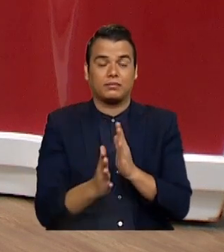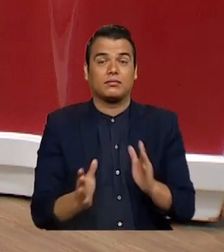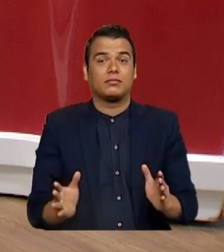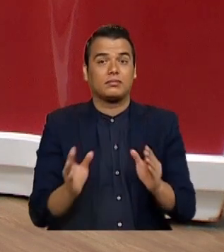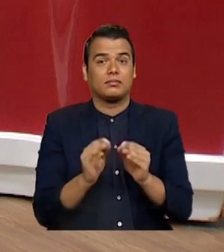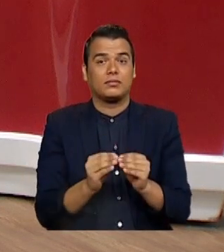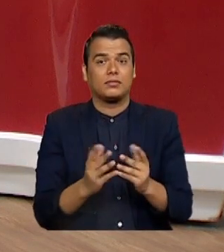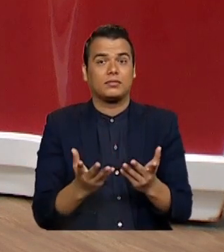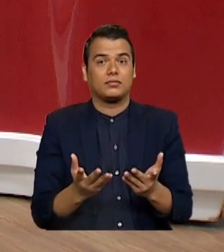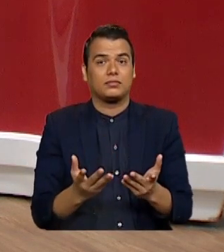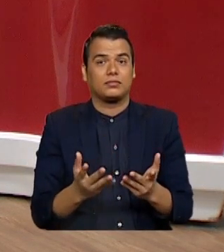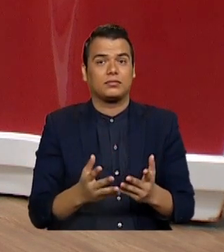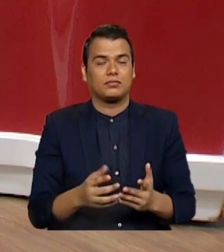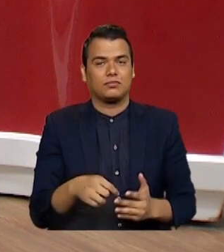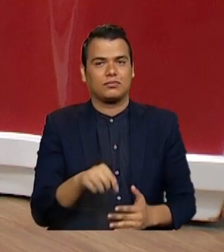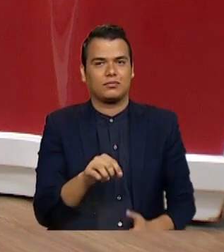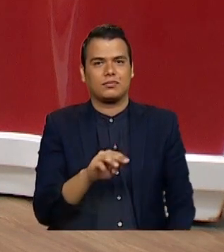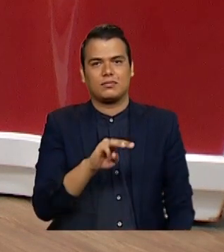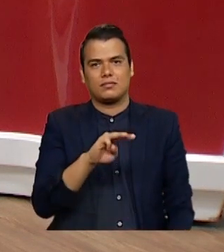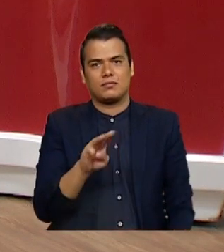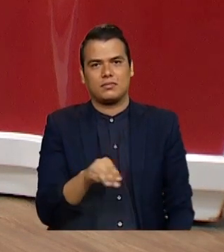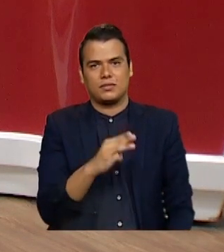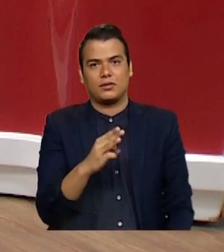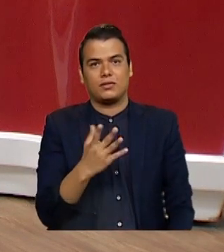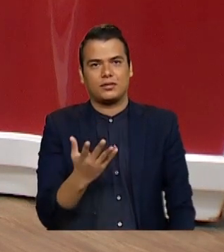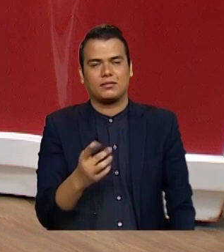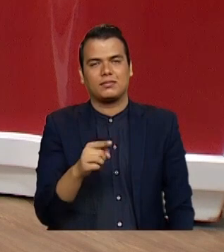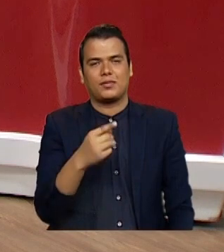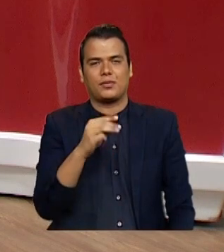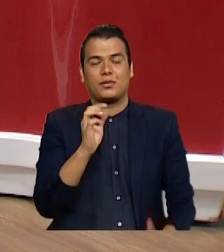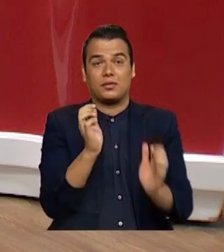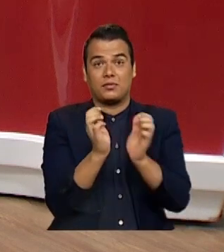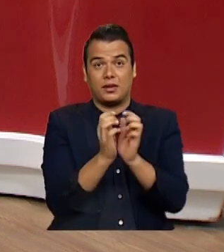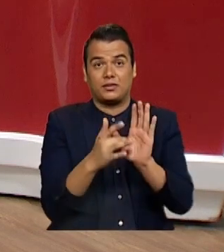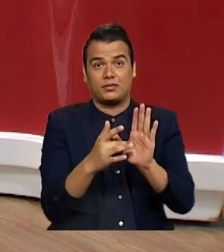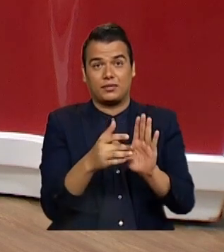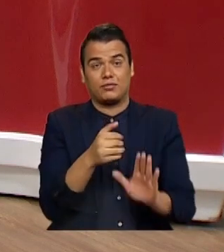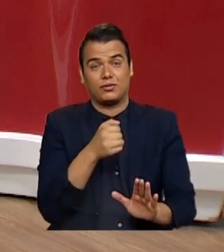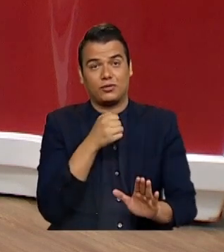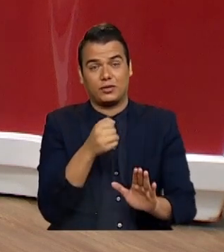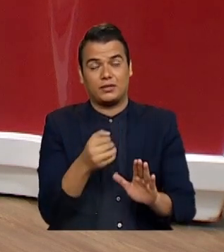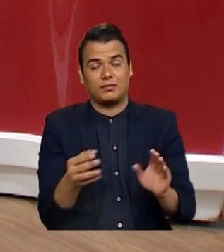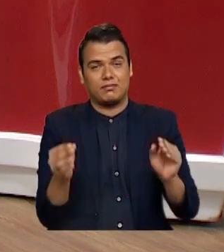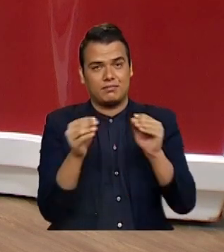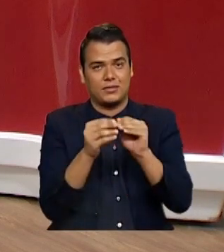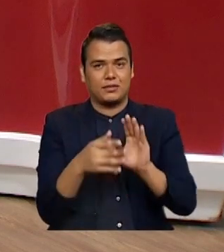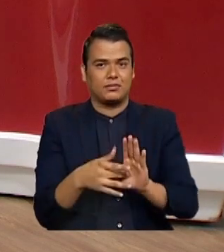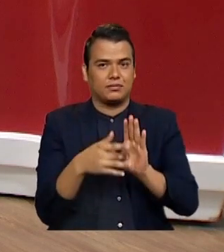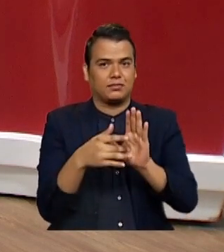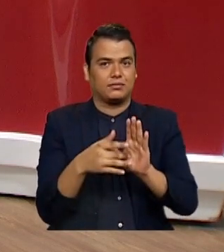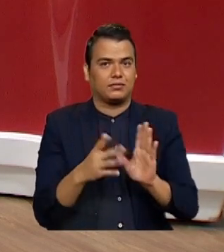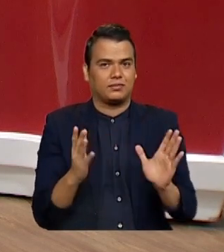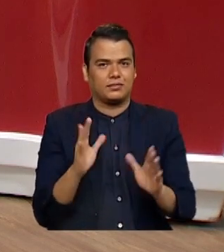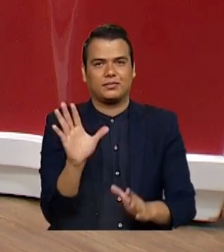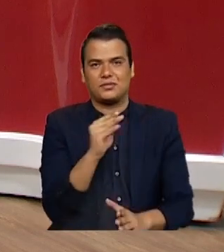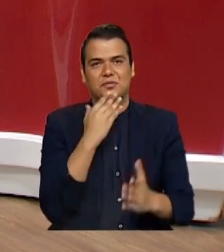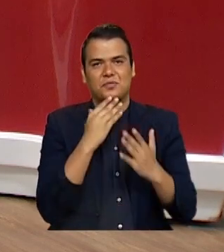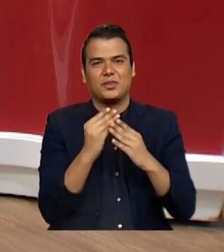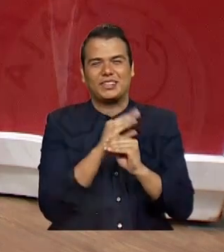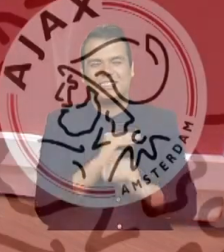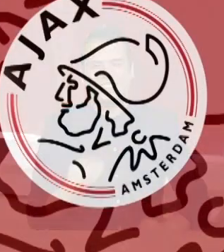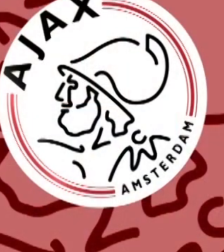invitamos al próximo miércoles, 1 de mayo, ya entramos al quinto mes. A propósito, feliz noche.